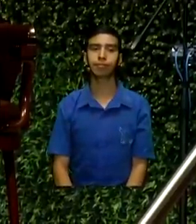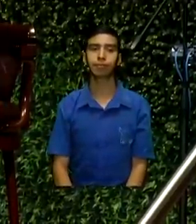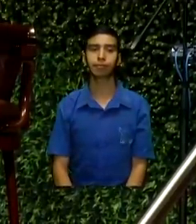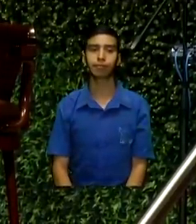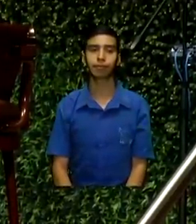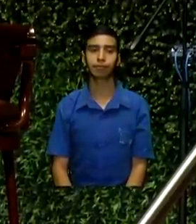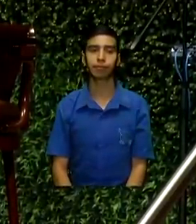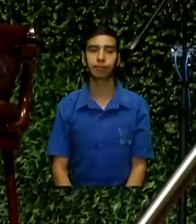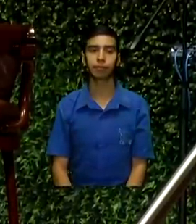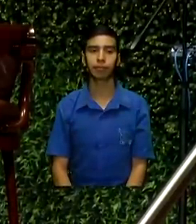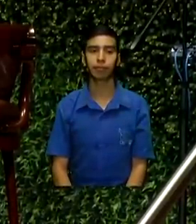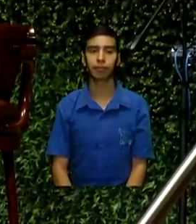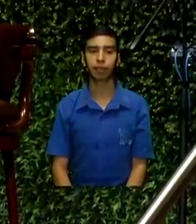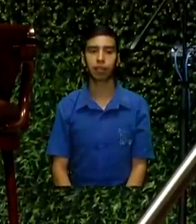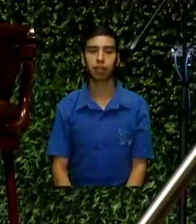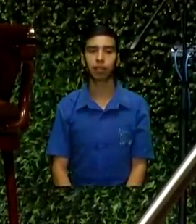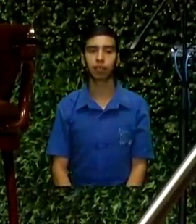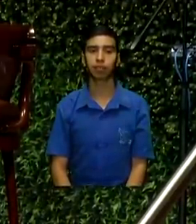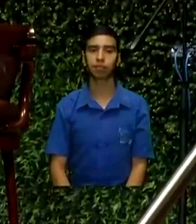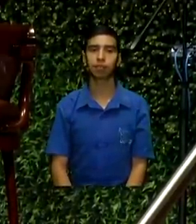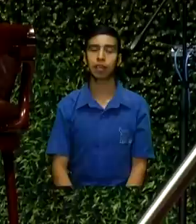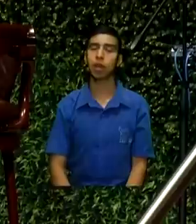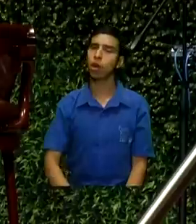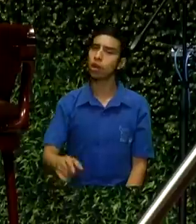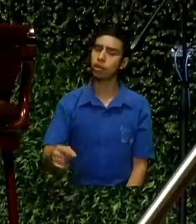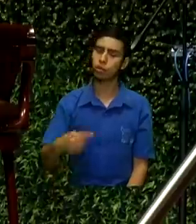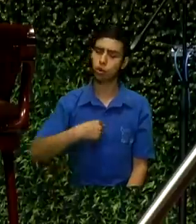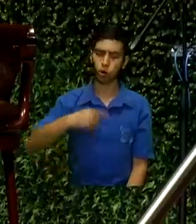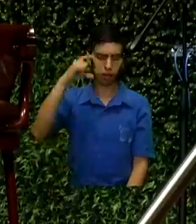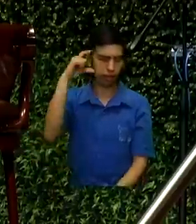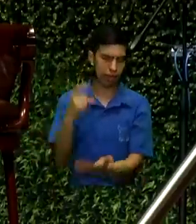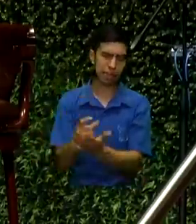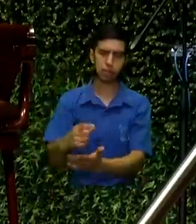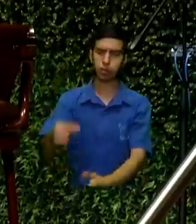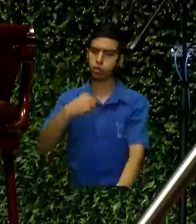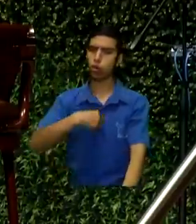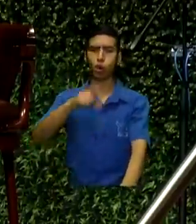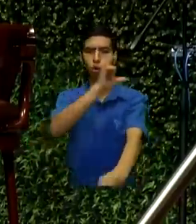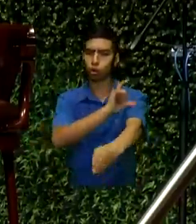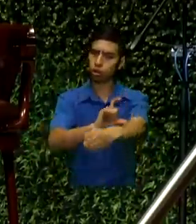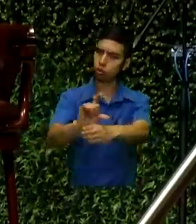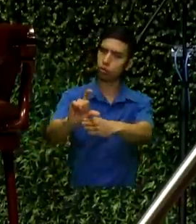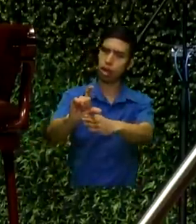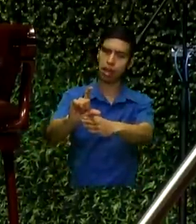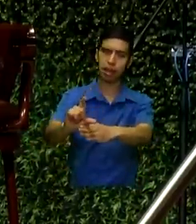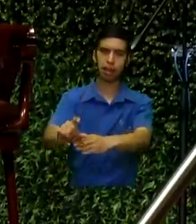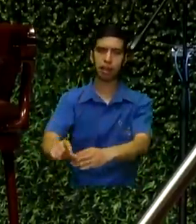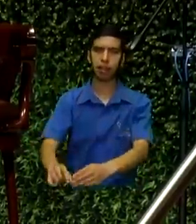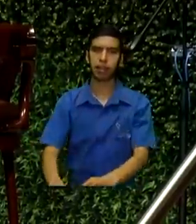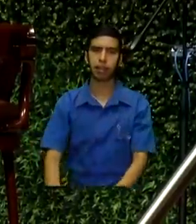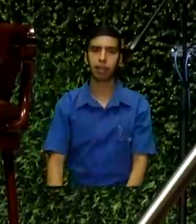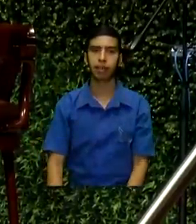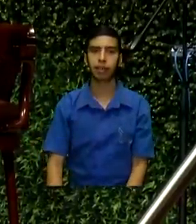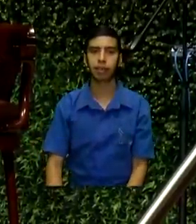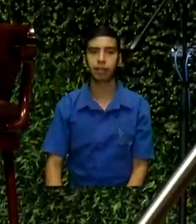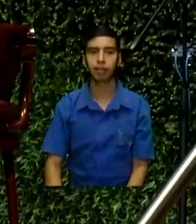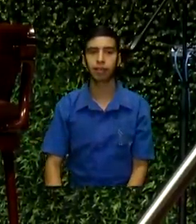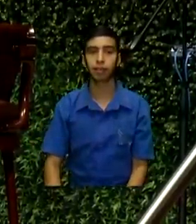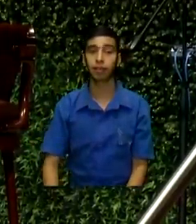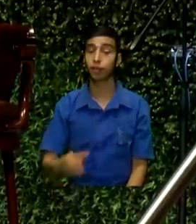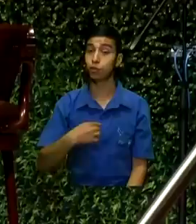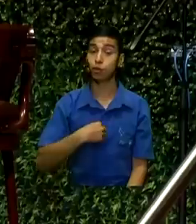Y entonces yo decía, bueno, entonces sigo adelante, no hay problema, yo sigo adelante. Y seguí adelante, cuando sentí, pum, me dieron un